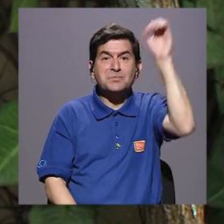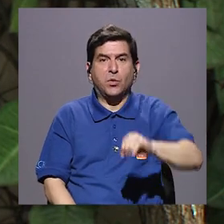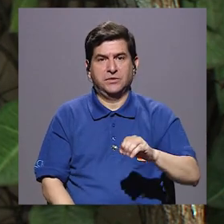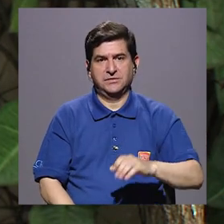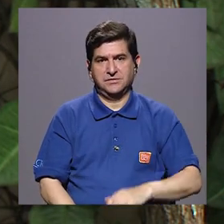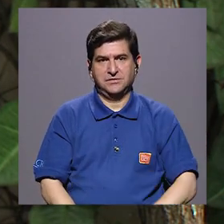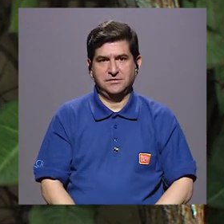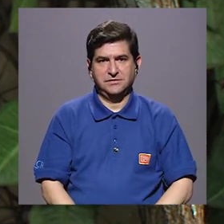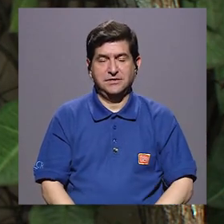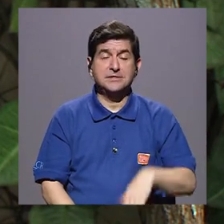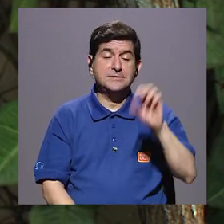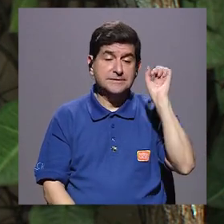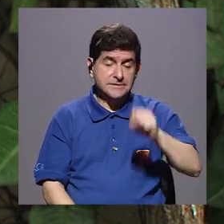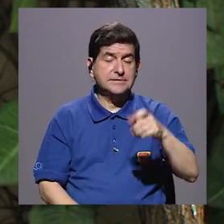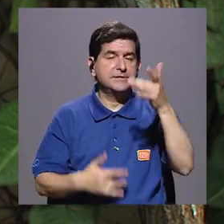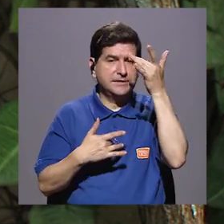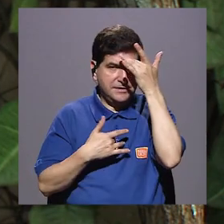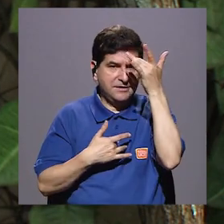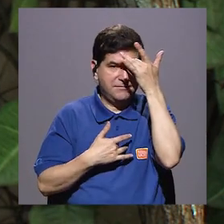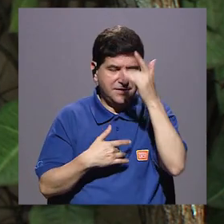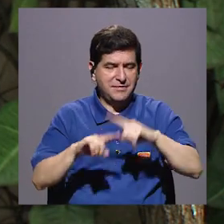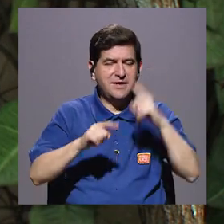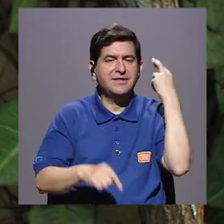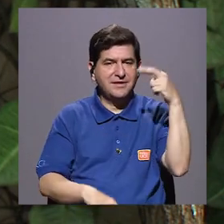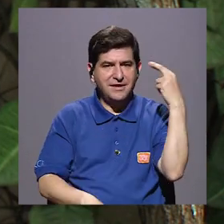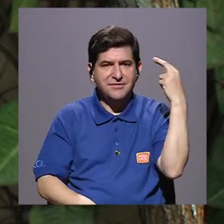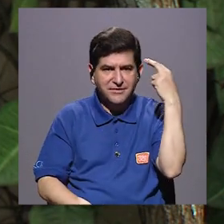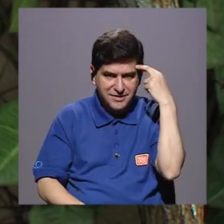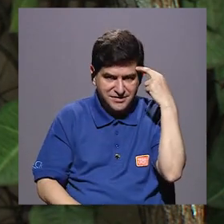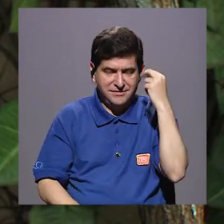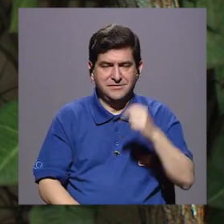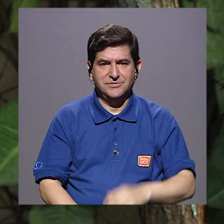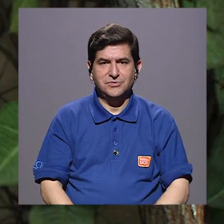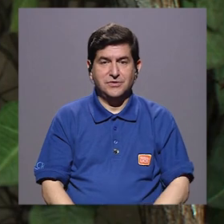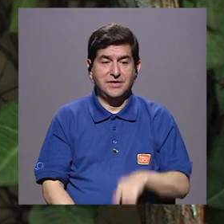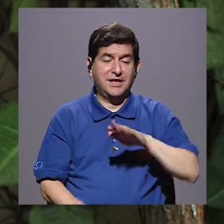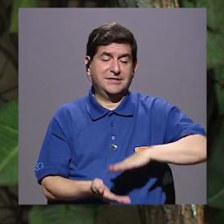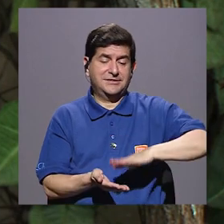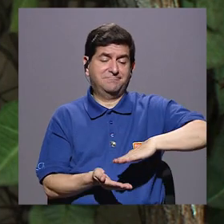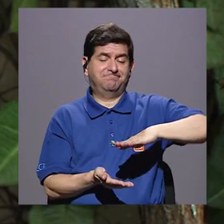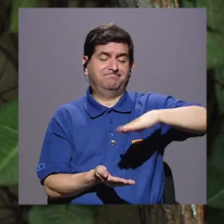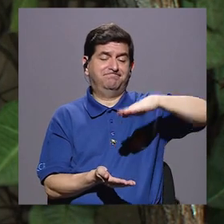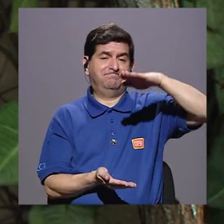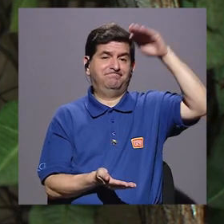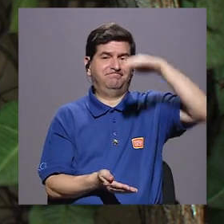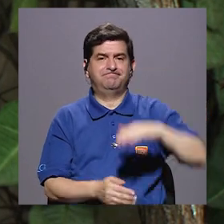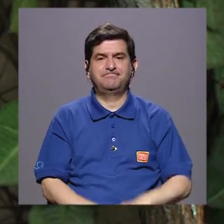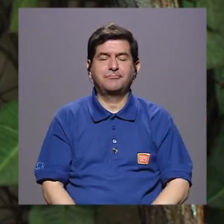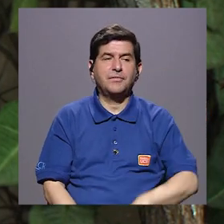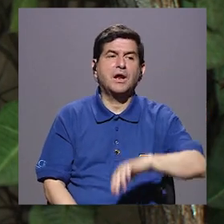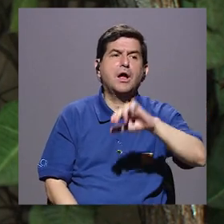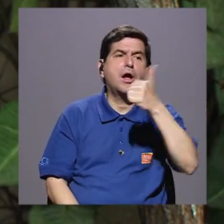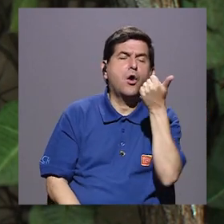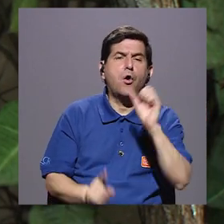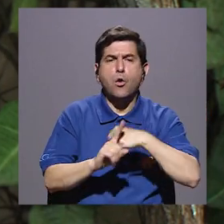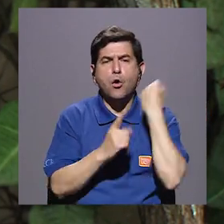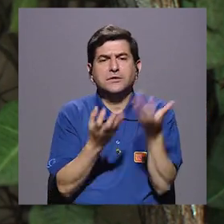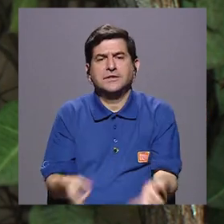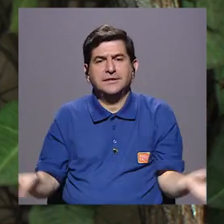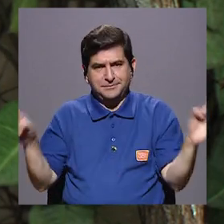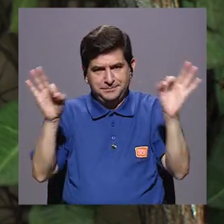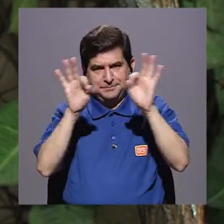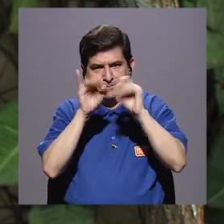100%. Entonces sí, la sarcopenia tiene muchos factores, por lo que cada vez va a ir aumentando. Y la otra